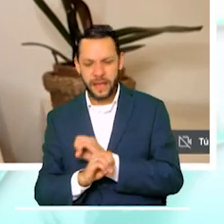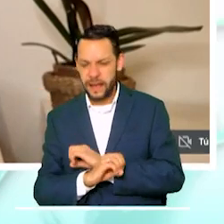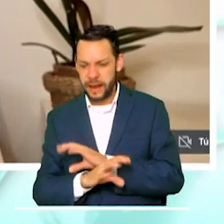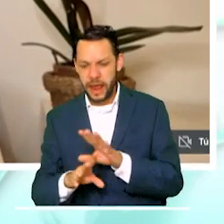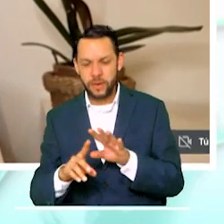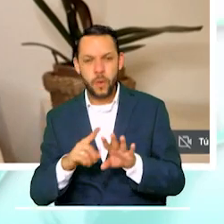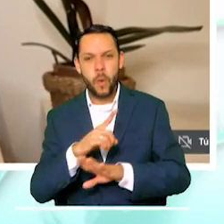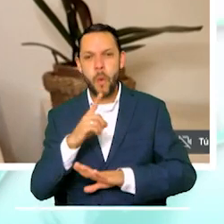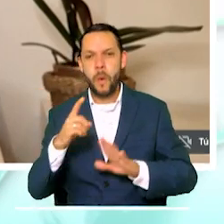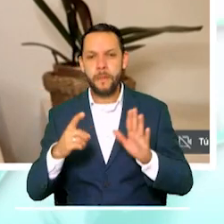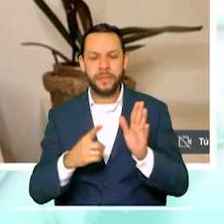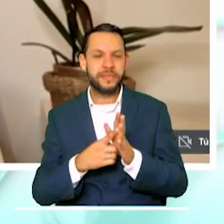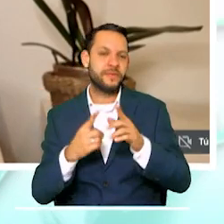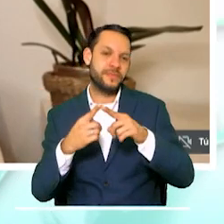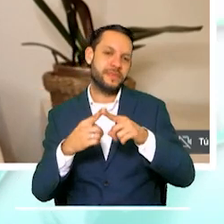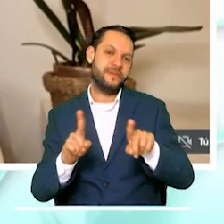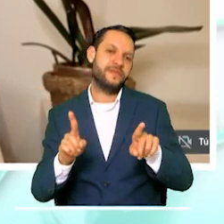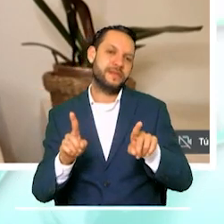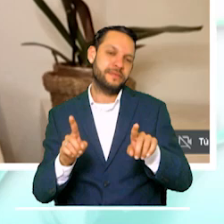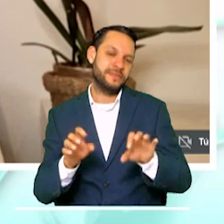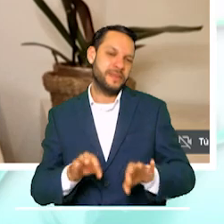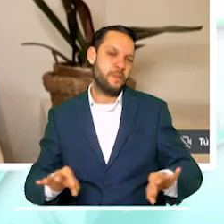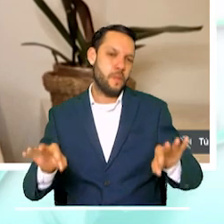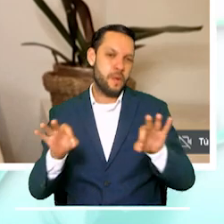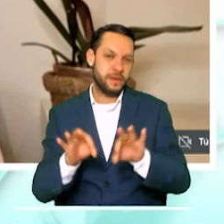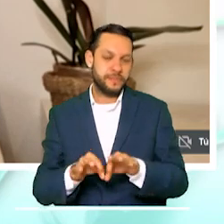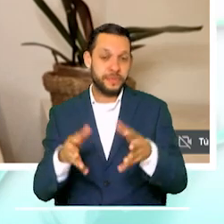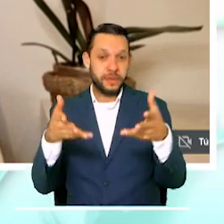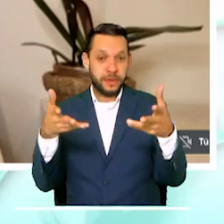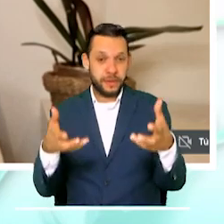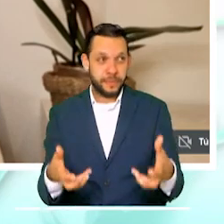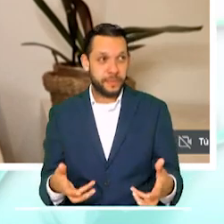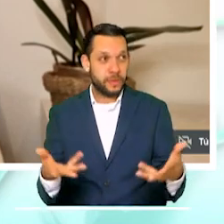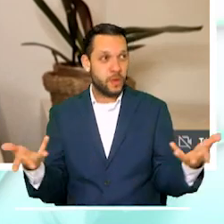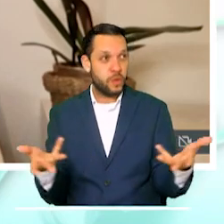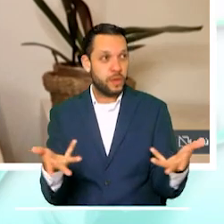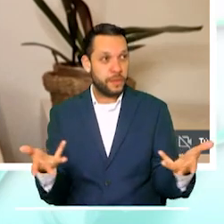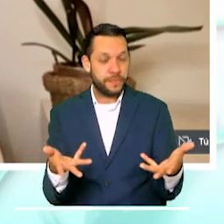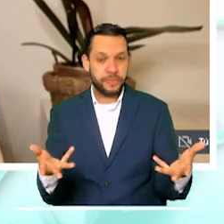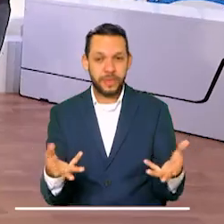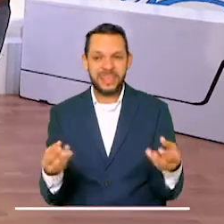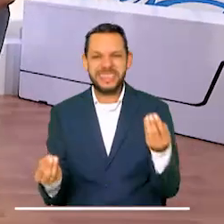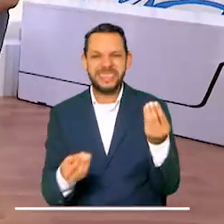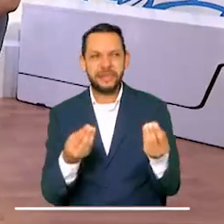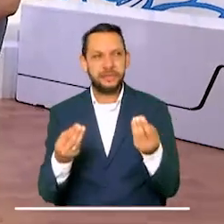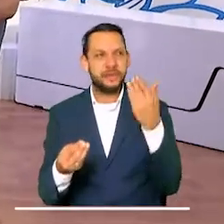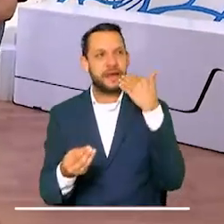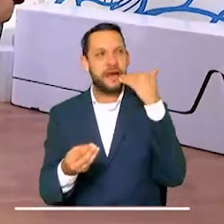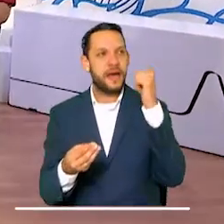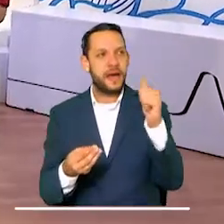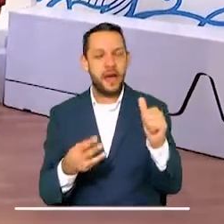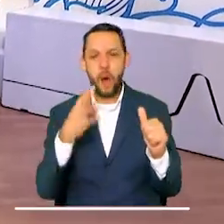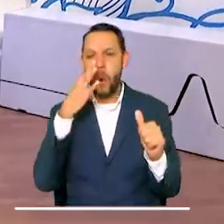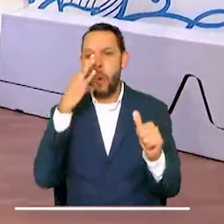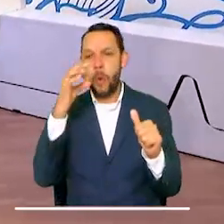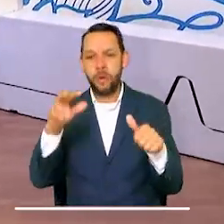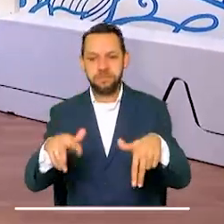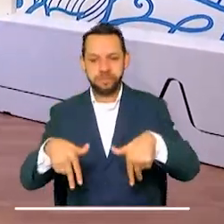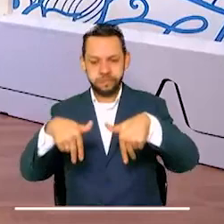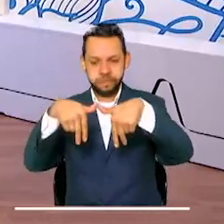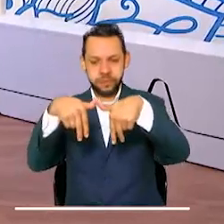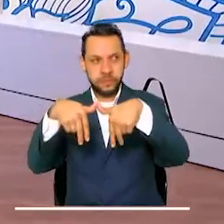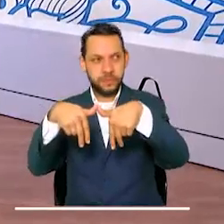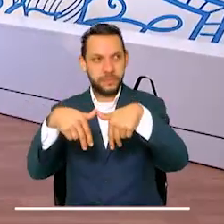poquito diferente, un poquito inusual. Entonces me acerco a la doctora para que con esta cámara podemos, con